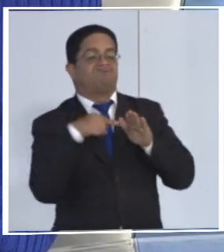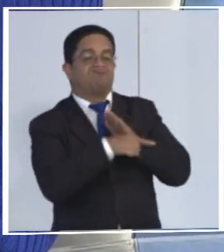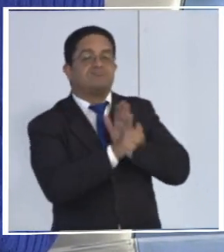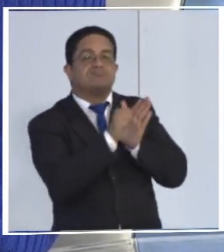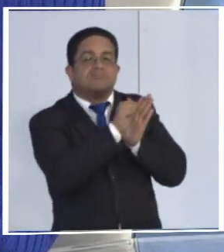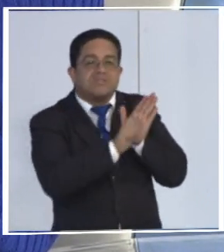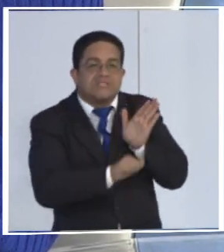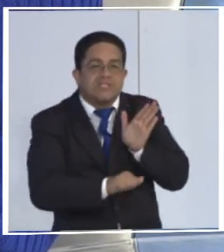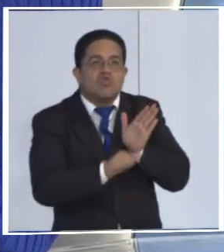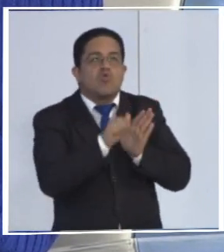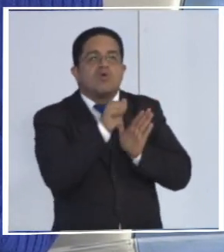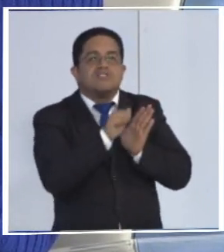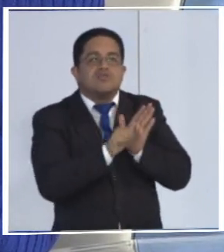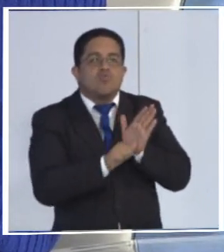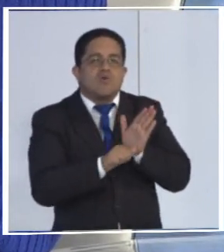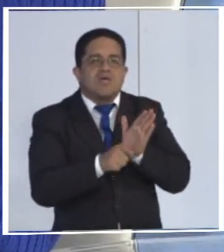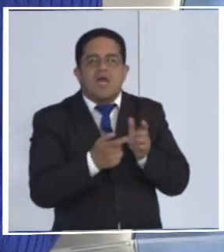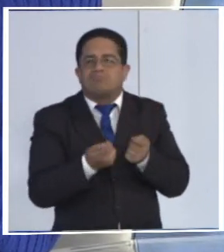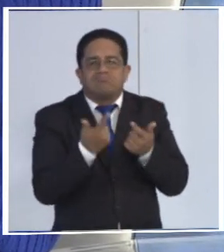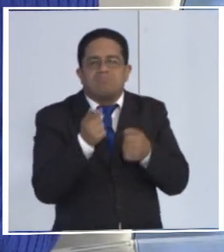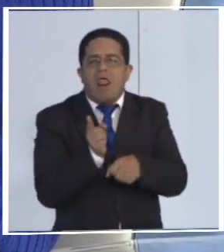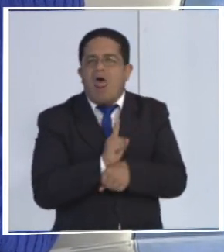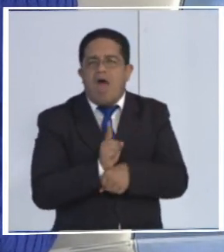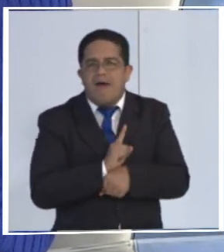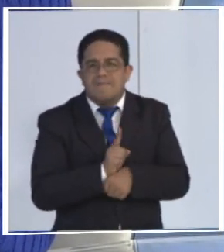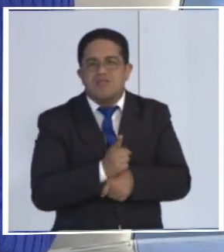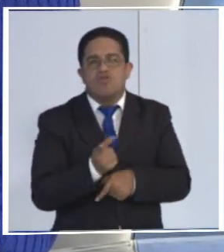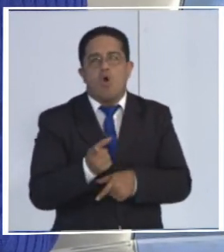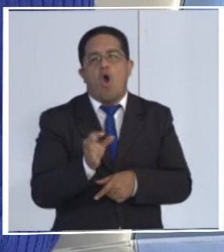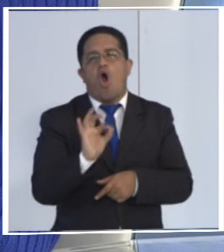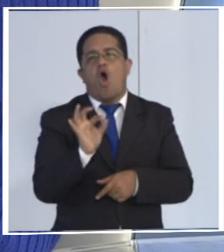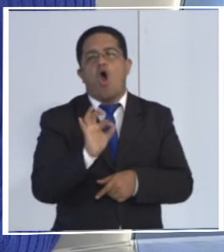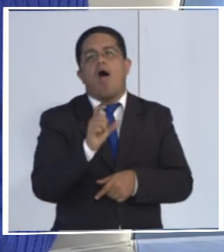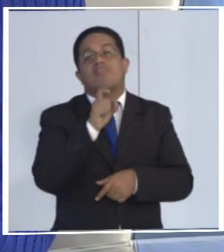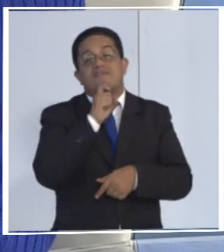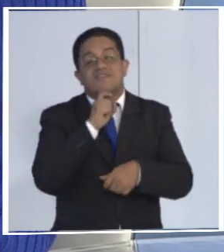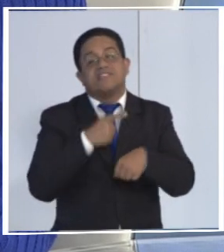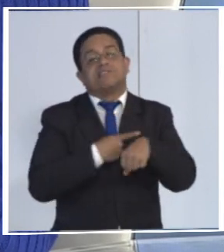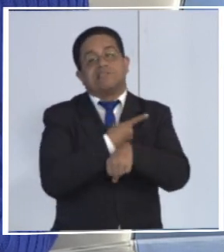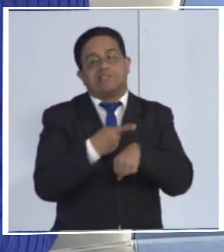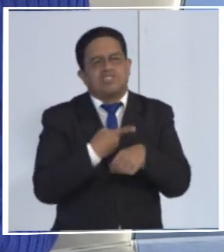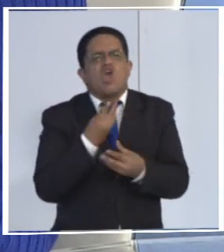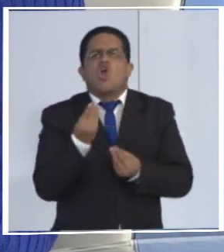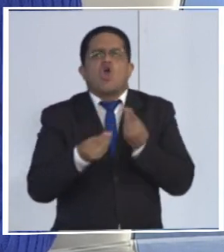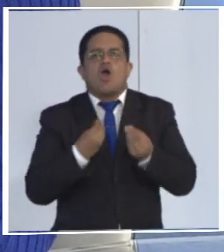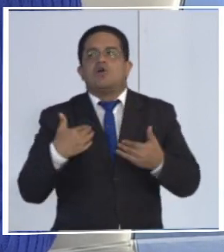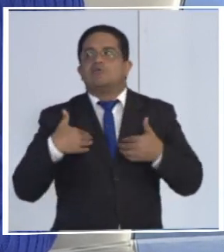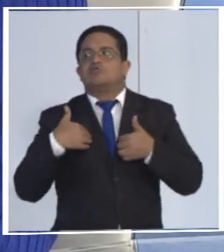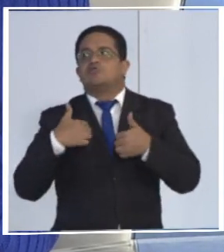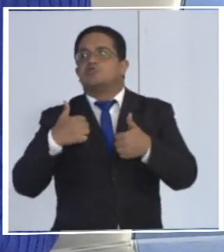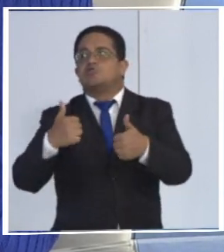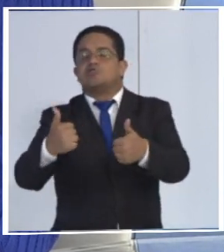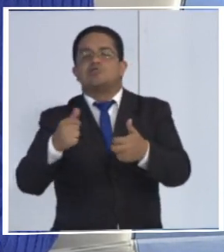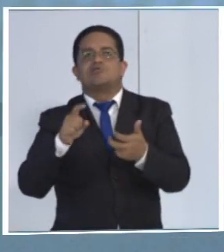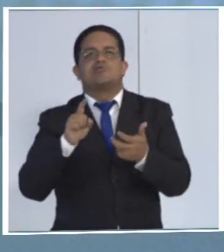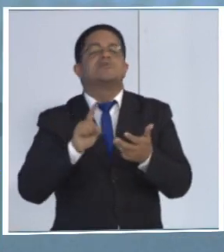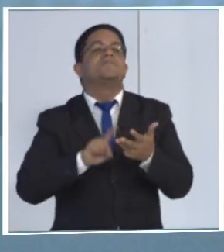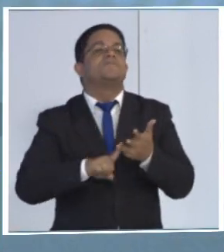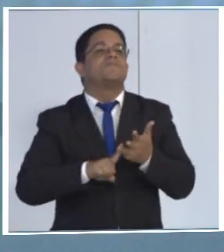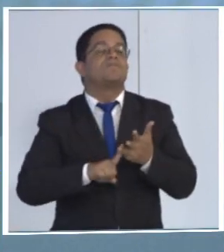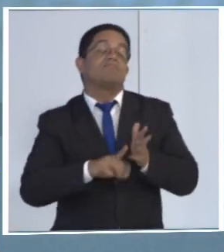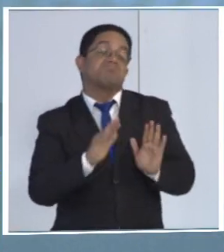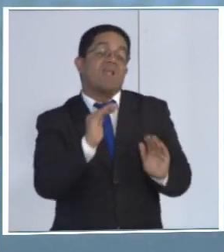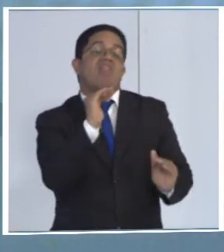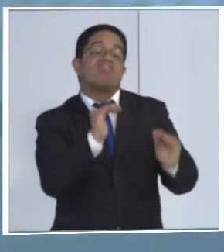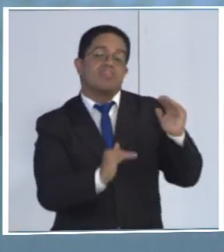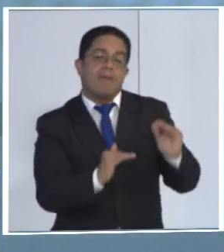¿Son cirugías ambulatorias, rápidas, son complejas? ¿Cómo es la recuperación del paciente posquirúrgico? Allí depende de